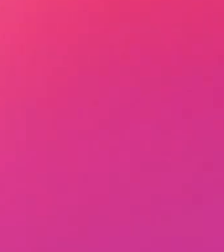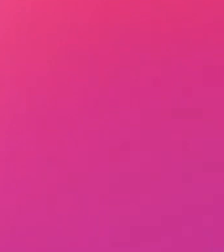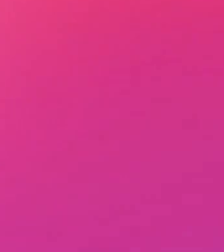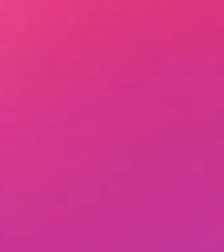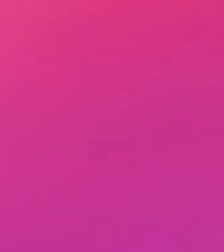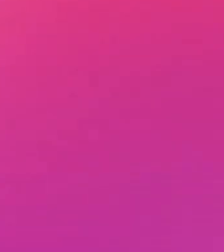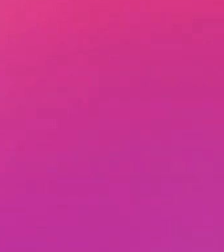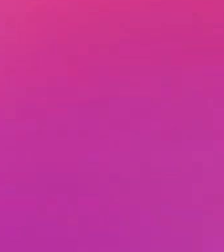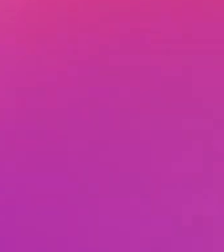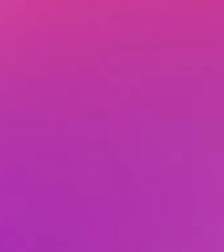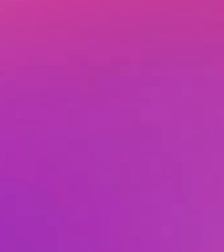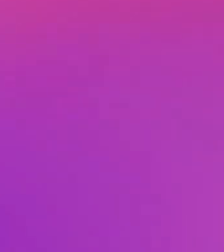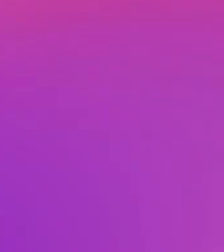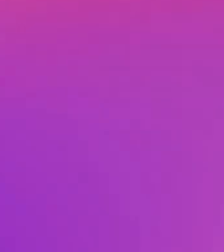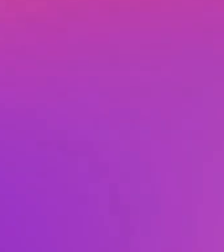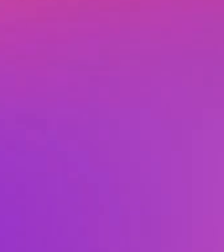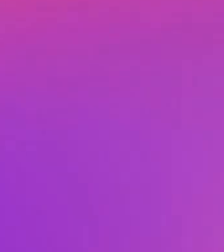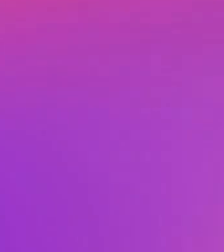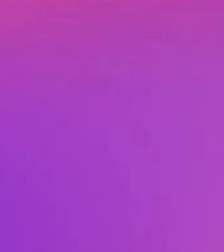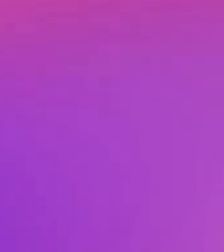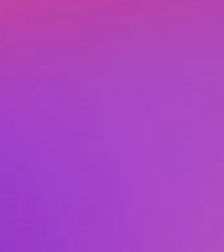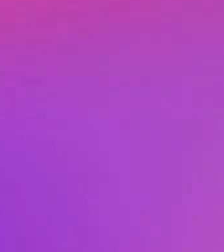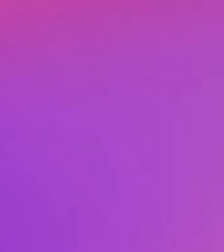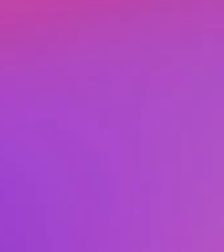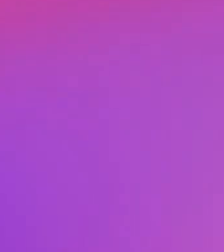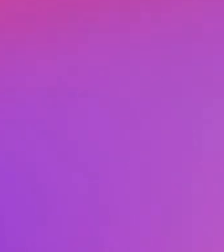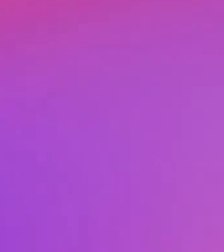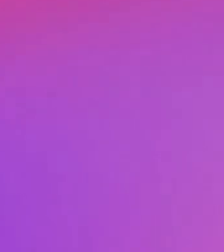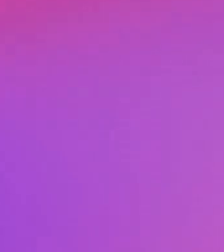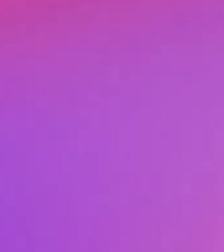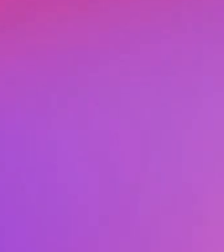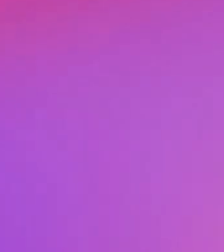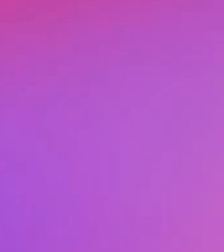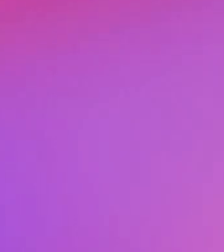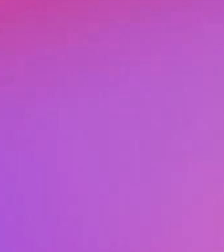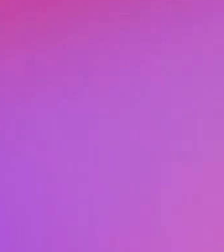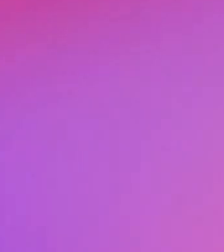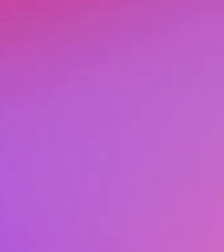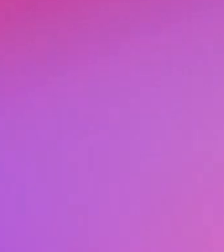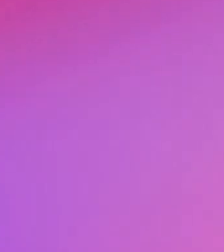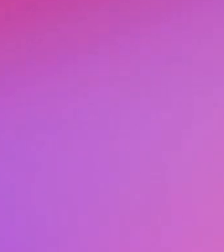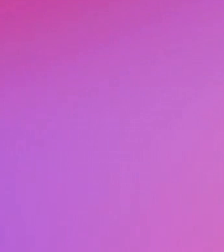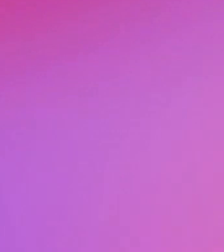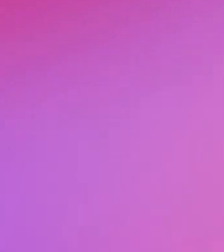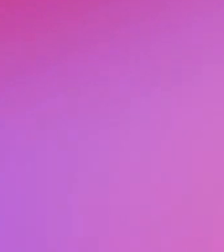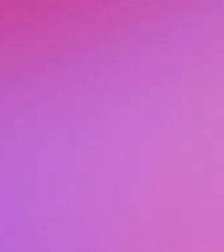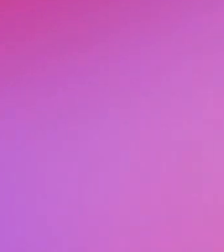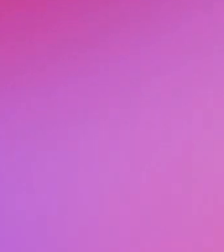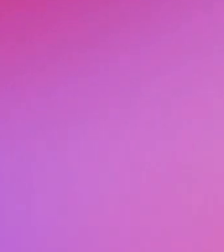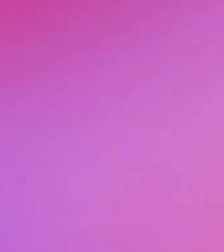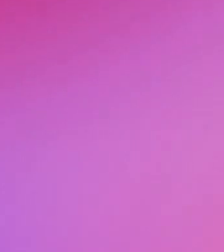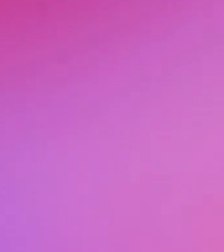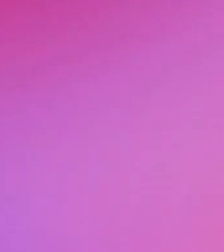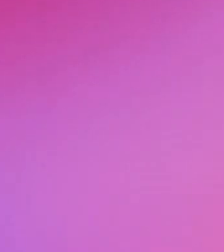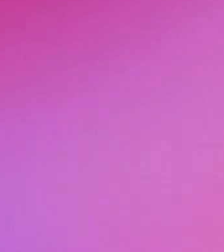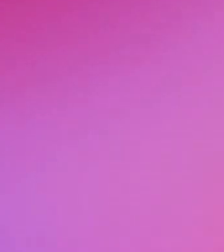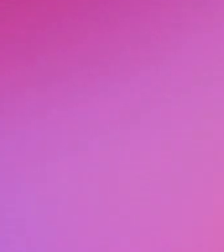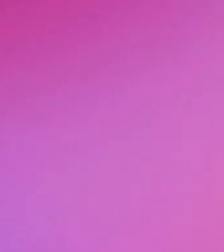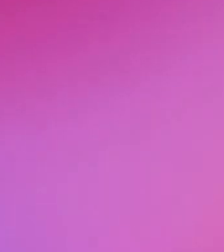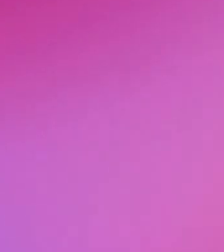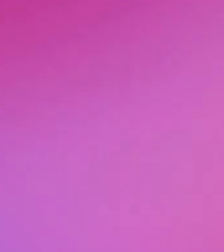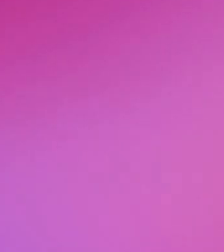También te invitamos a que consultes la plataforma nuevaescuelamexicana.cep.gov.mx.